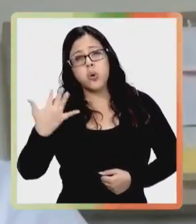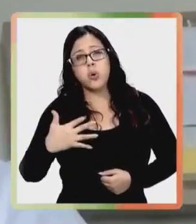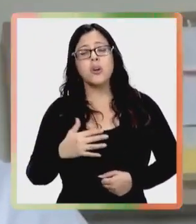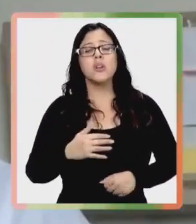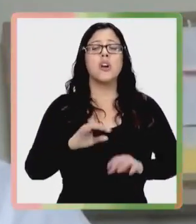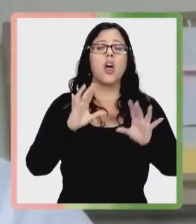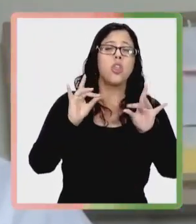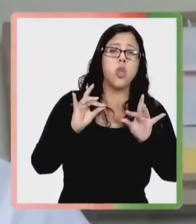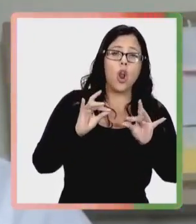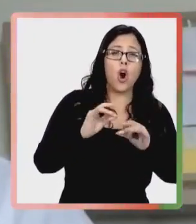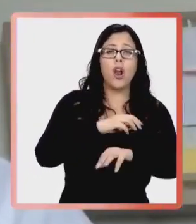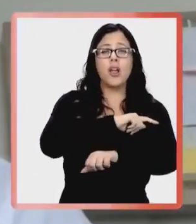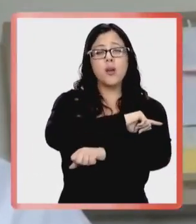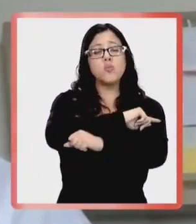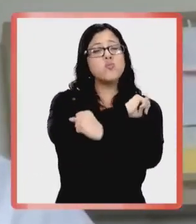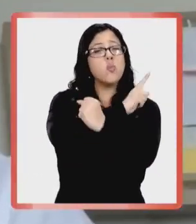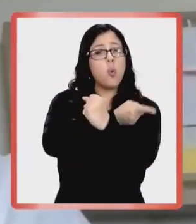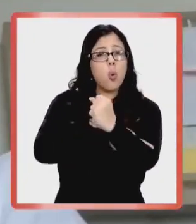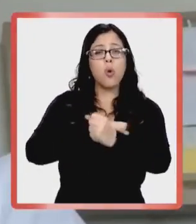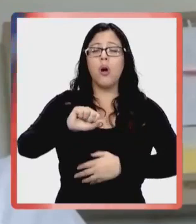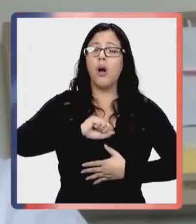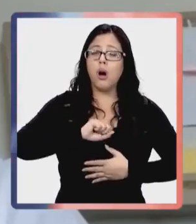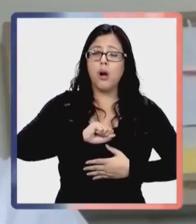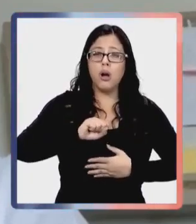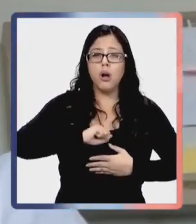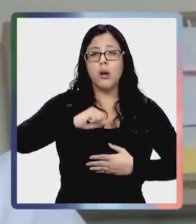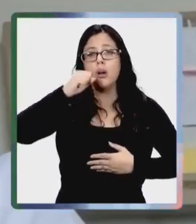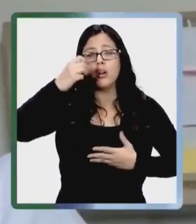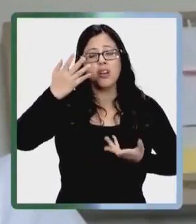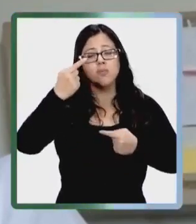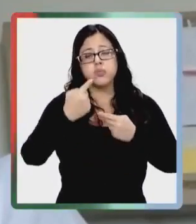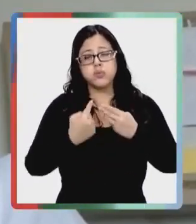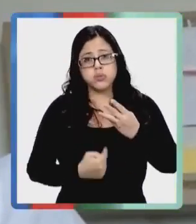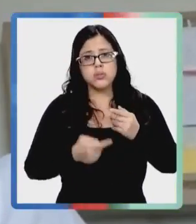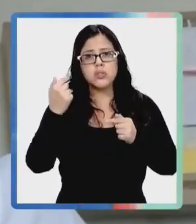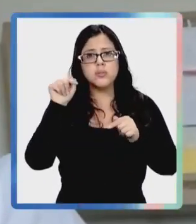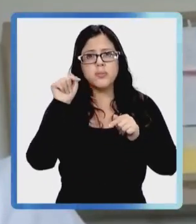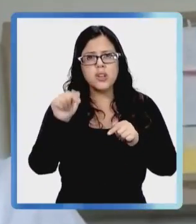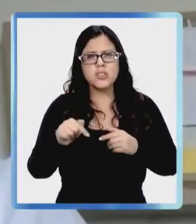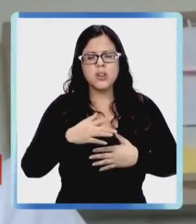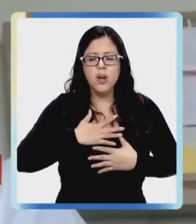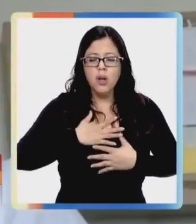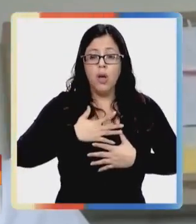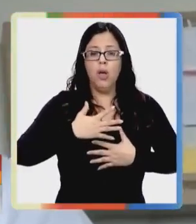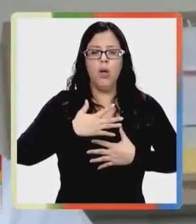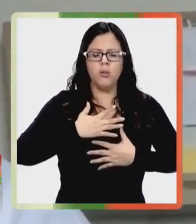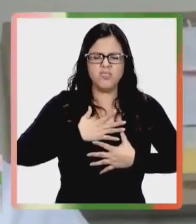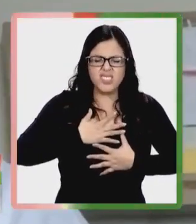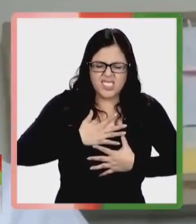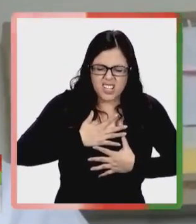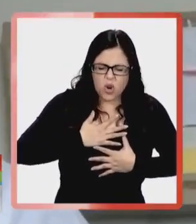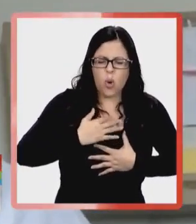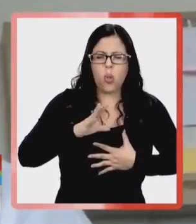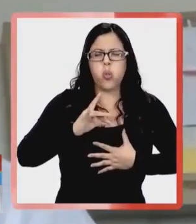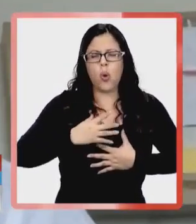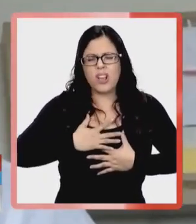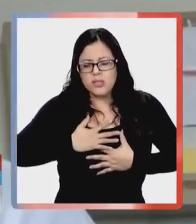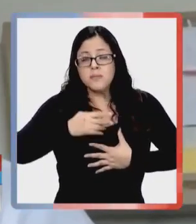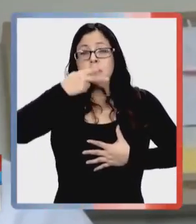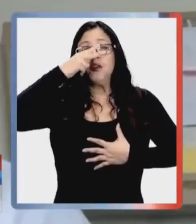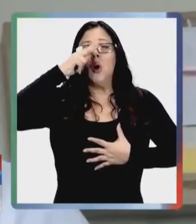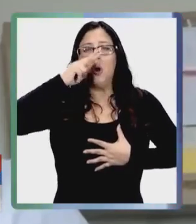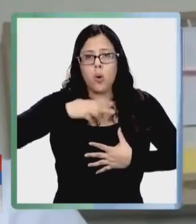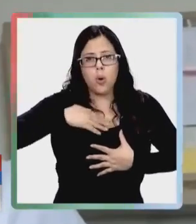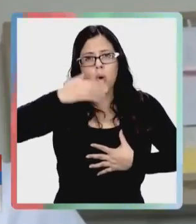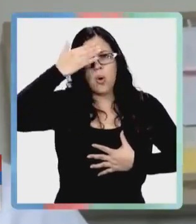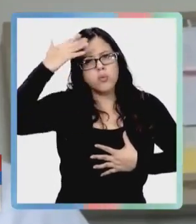respiratorio superior, tos. Pero de repente ese paciente además empieza con gran dificultad respiratoria, con dolor a respirar, fiebre alta,